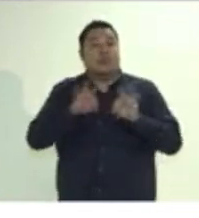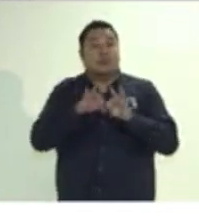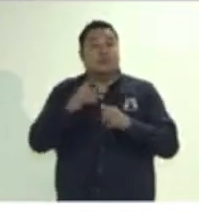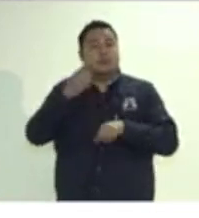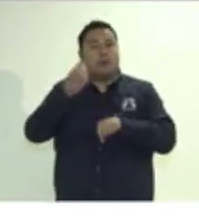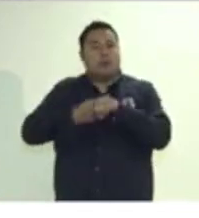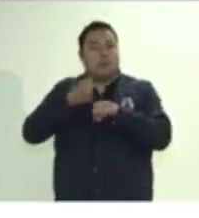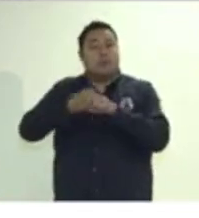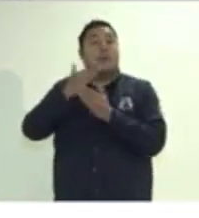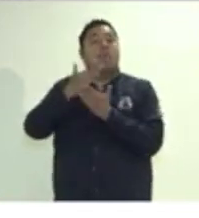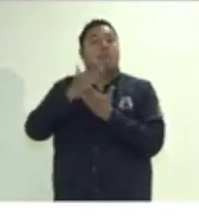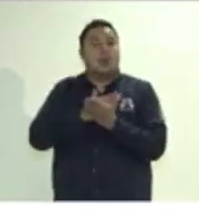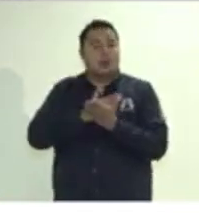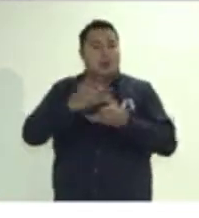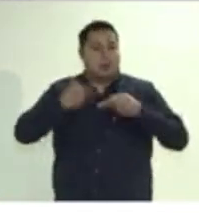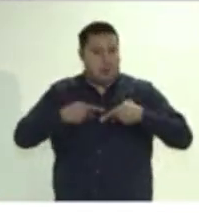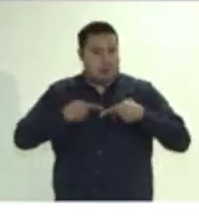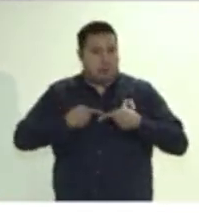7